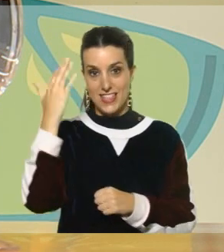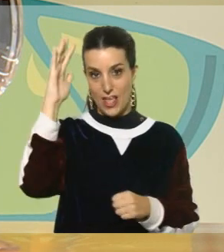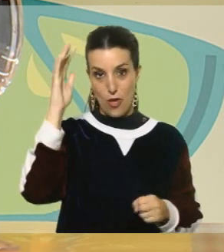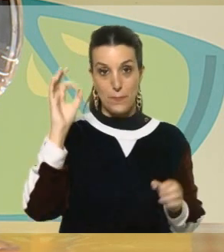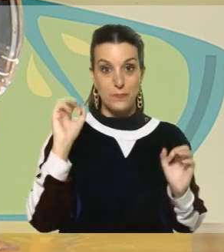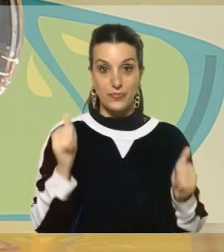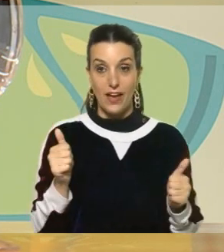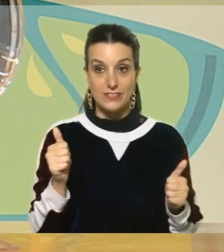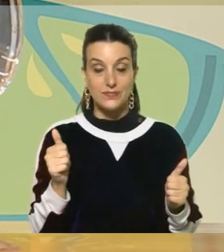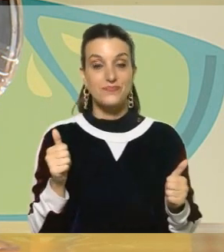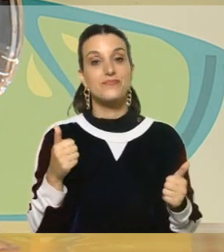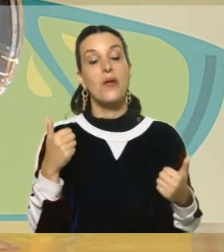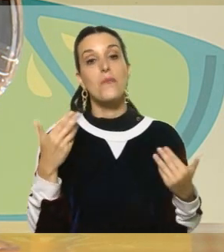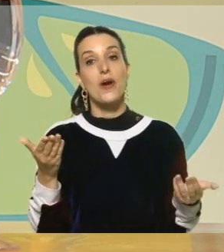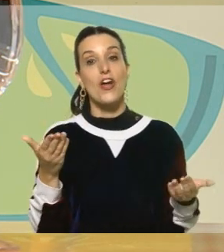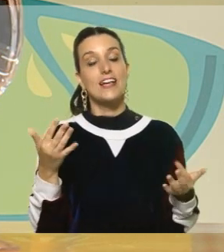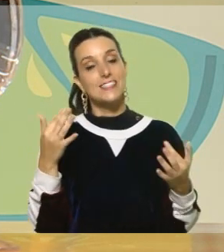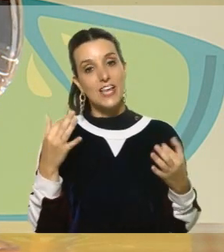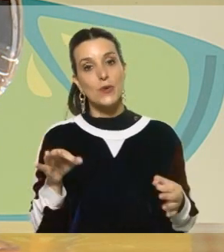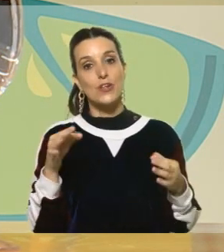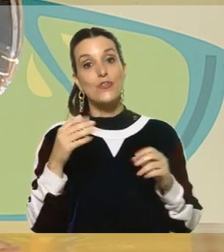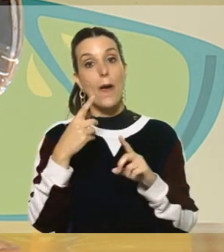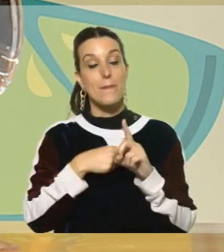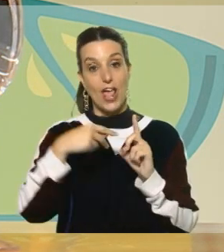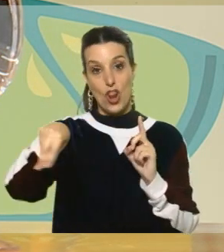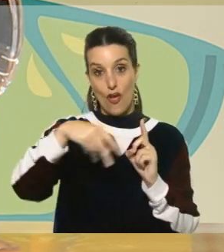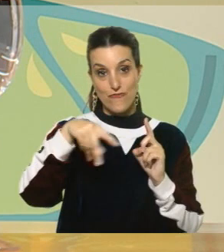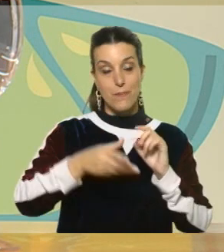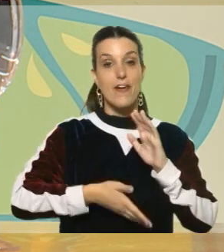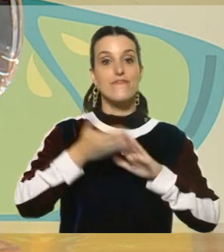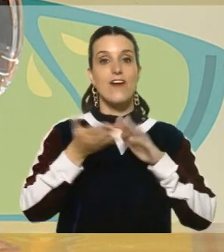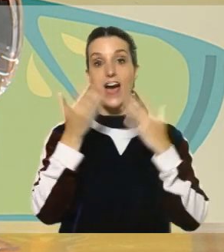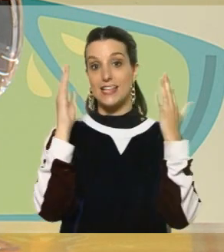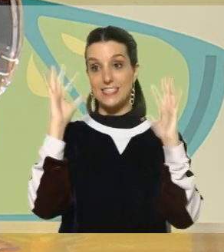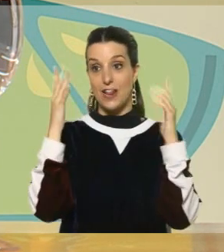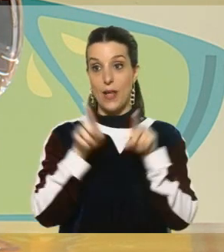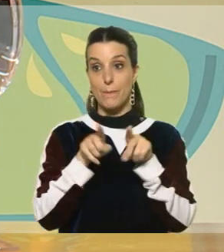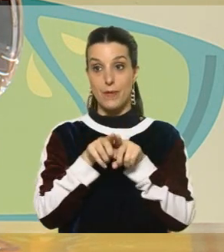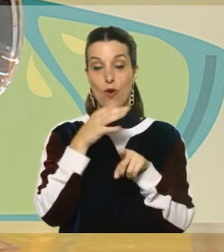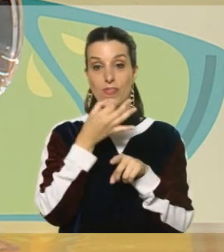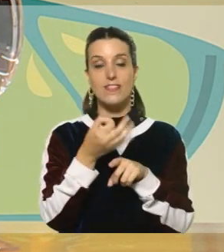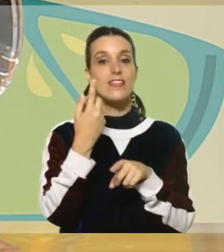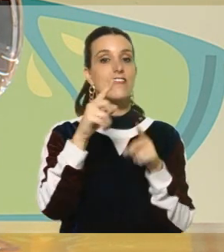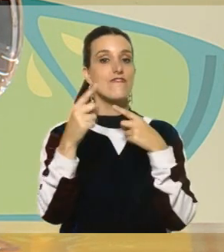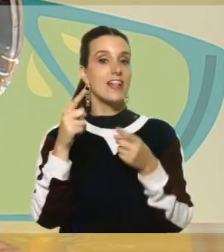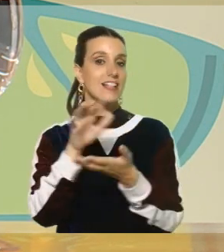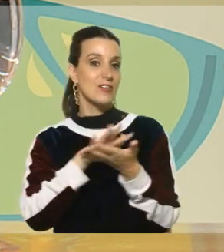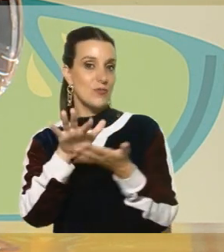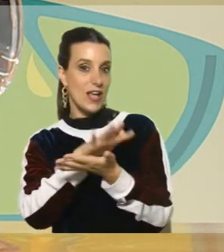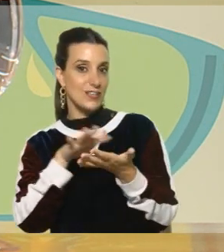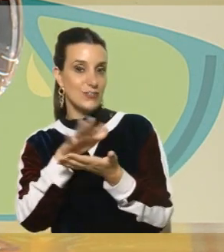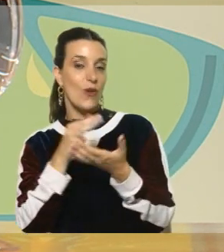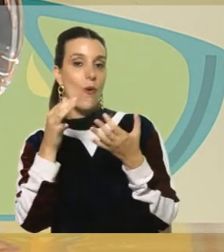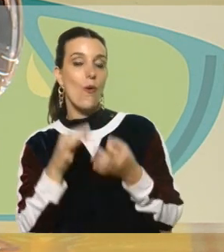platea. Daniel, sin duda alguna, este mes de noviembre se van a estar celebrando, como bien nos estás adelantando, en distintos acontecimientos,